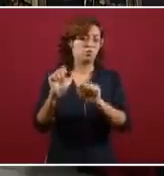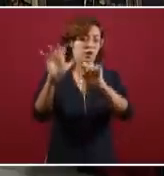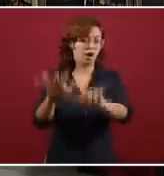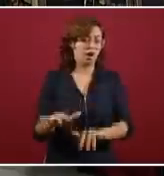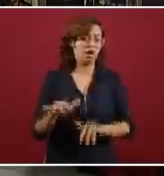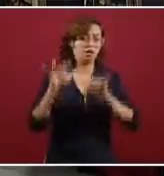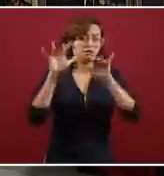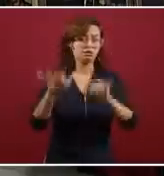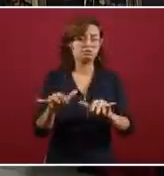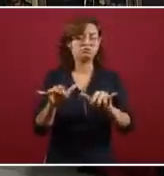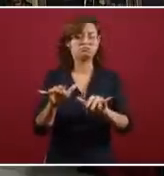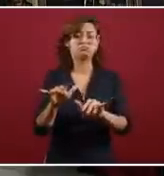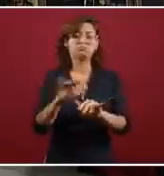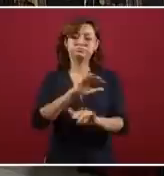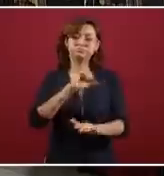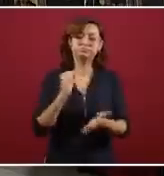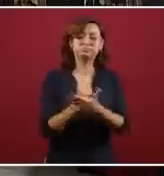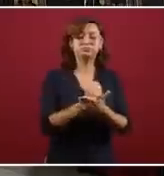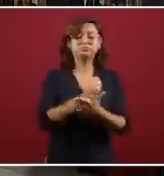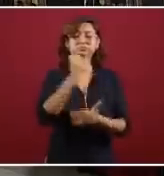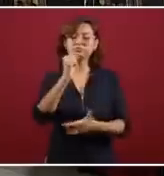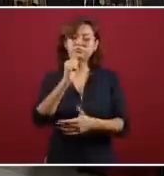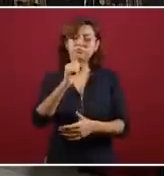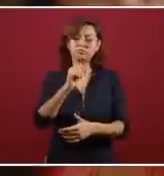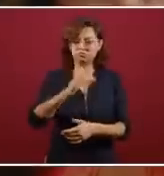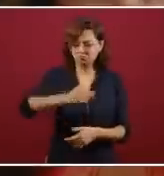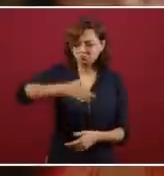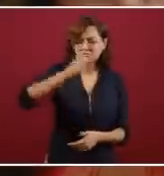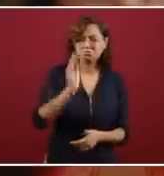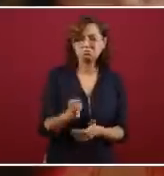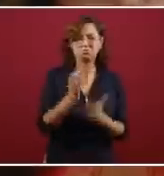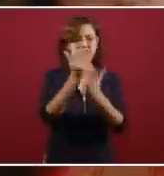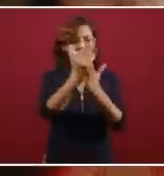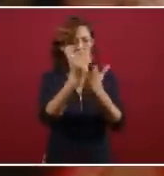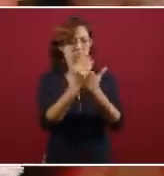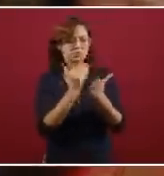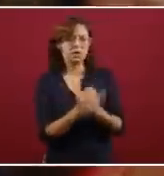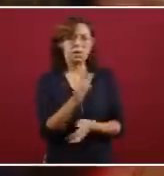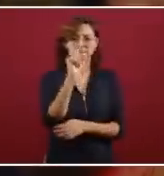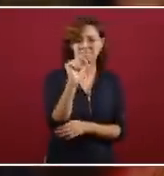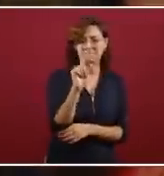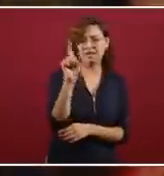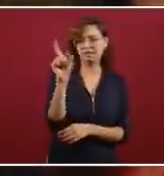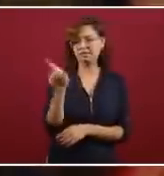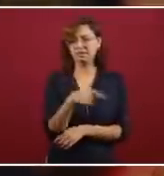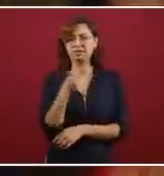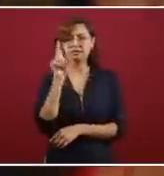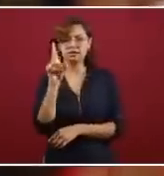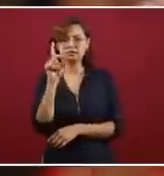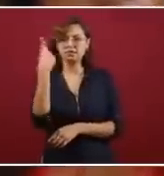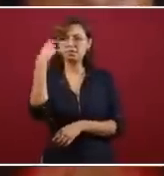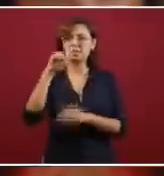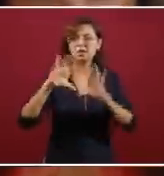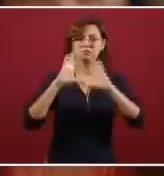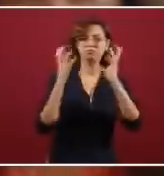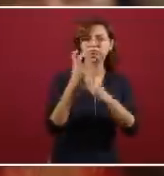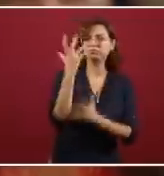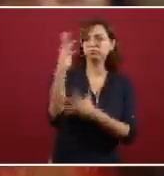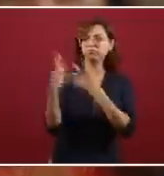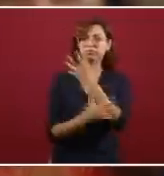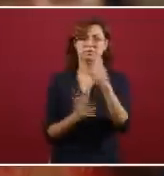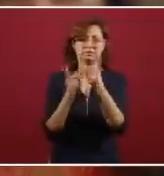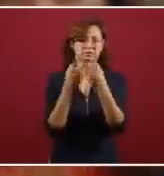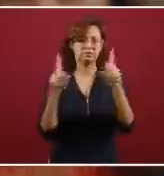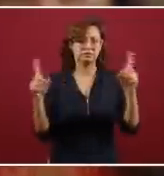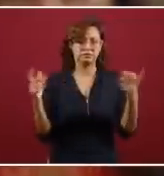Unidas adoptó la Agenda 2030 en cumplimiento con los Objetivos del Desarrollo Sostenible. Y el día